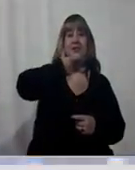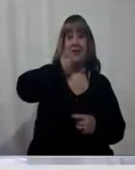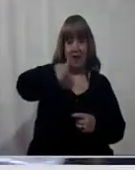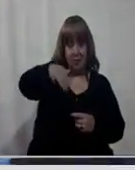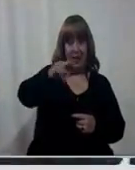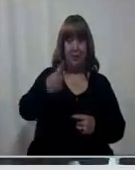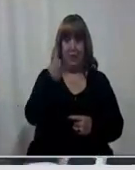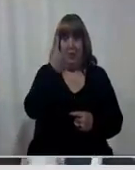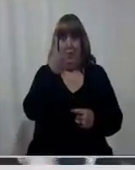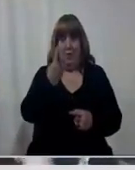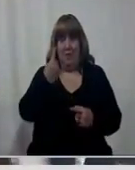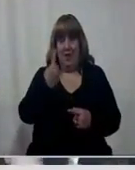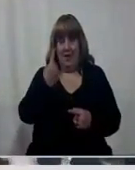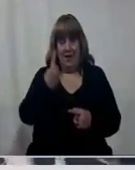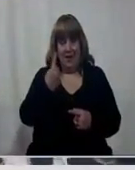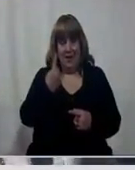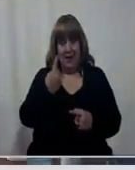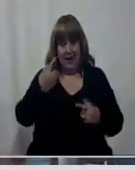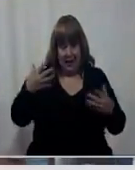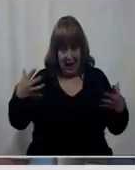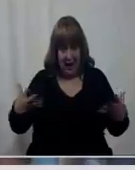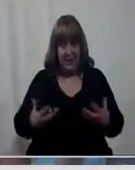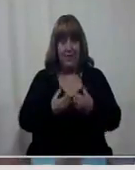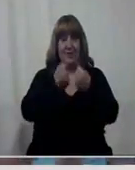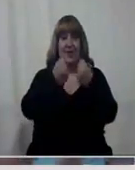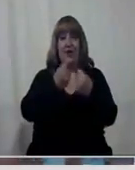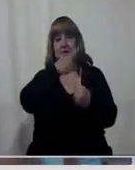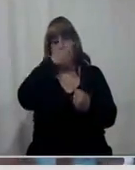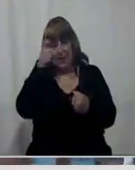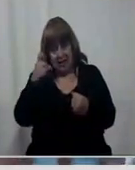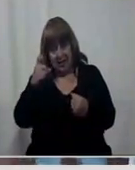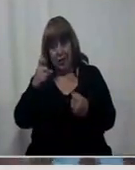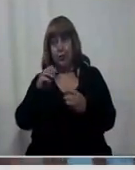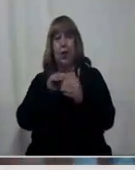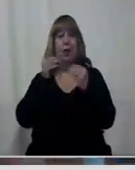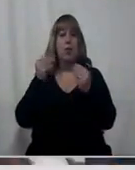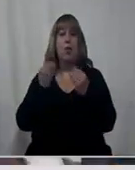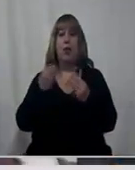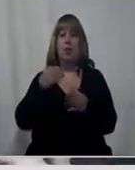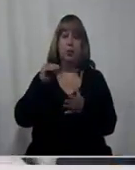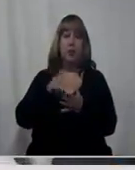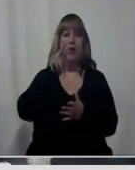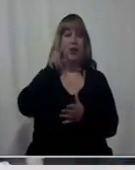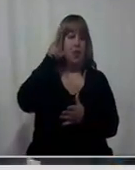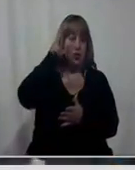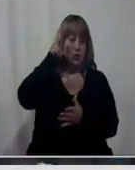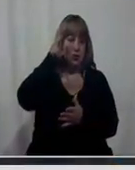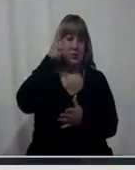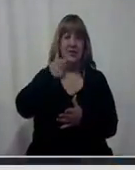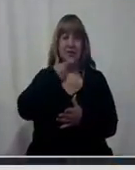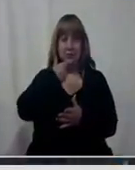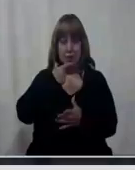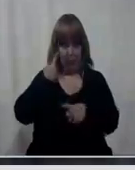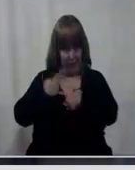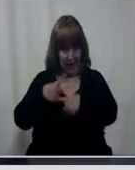de inauguración del colegio y el festejo del centenario se hace el 28 de septiembre. Contame algo de la escuela, los chicos de dónde son,